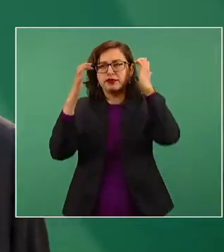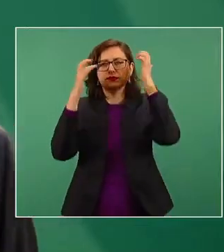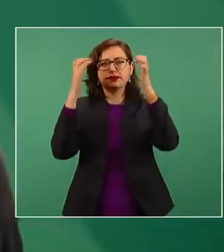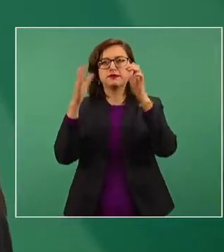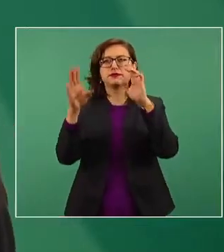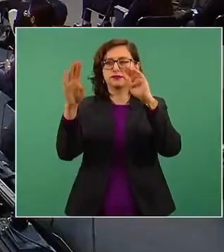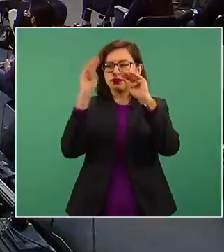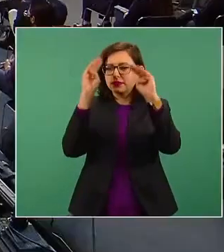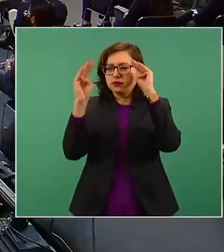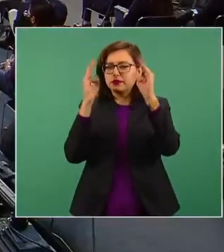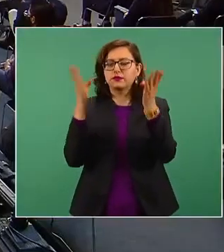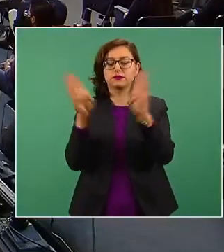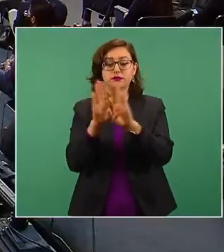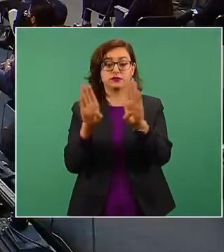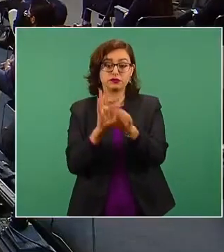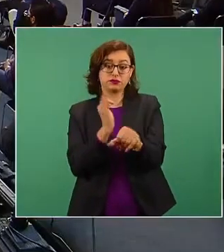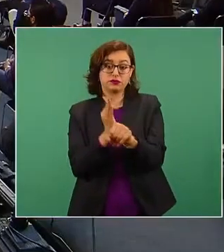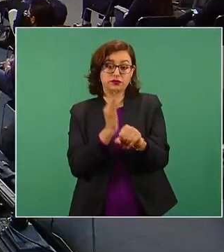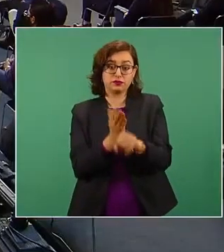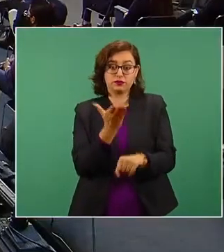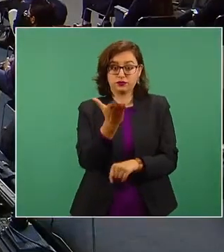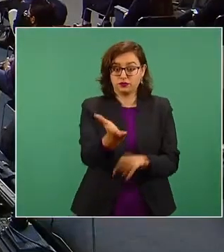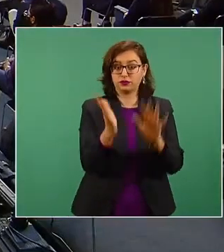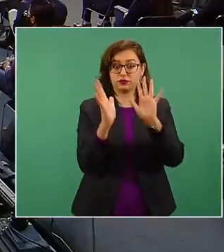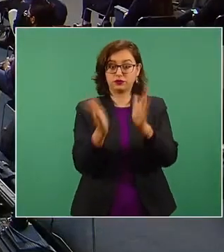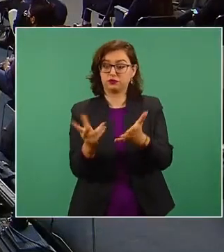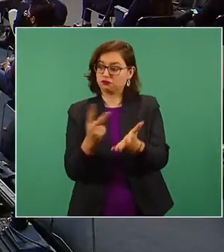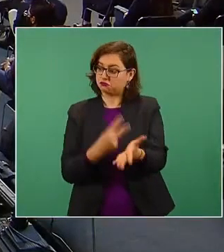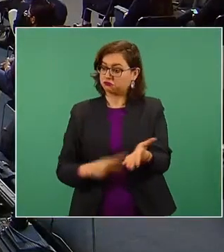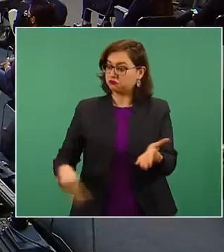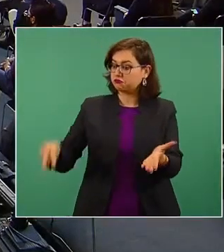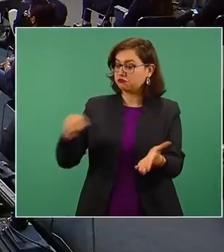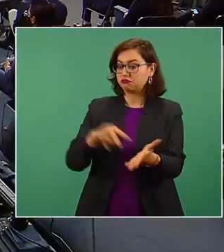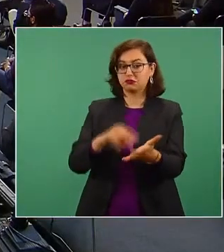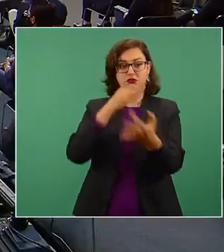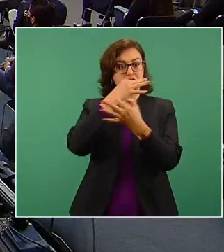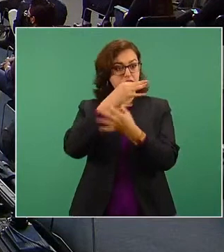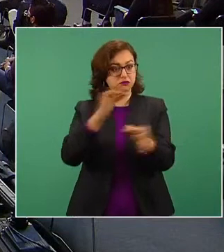planteando o lo vuelves a expresar.